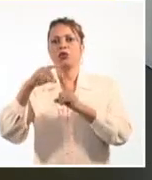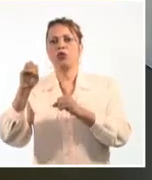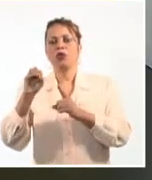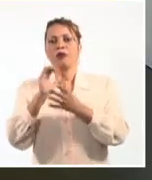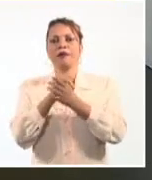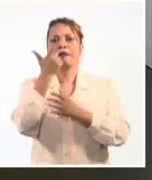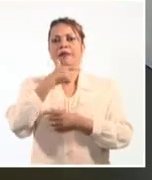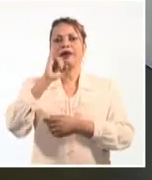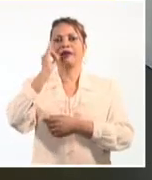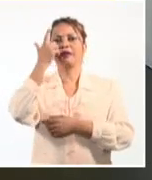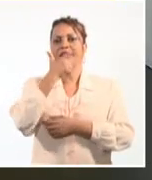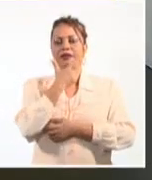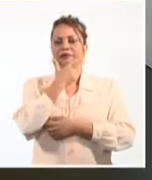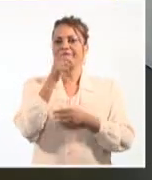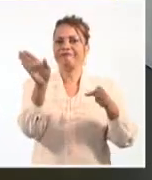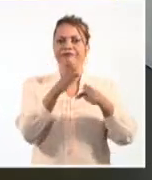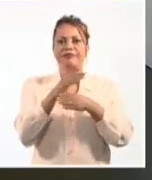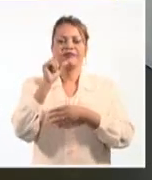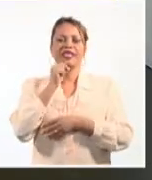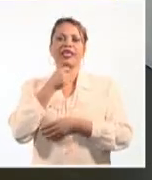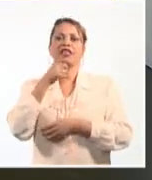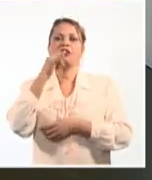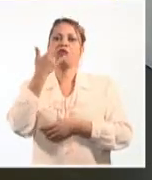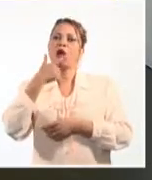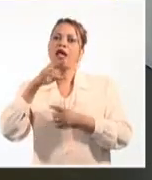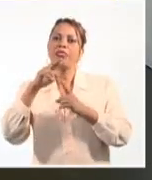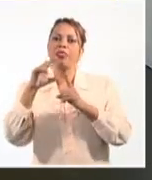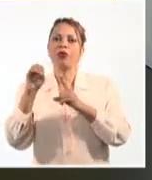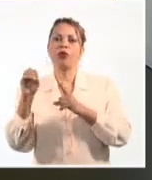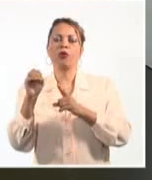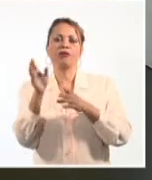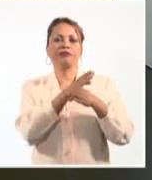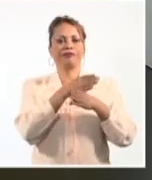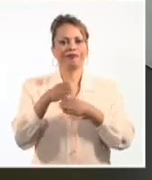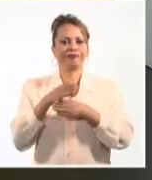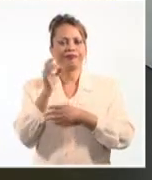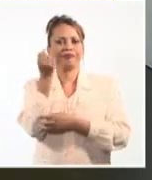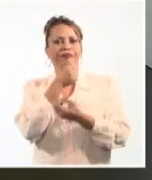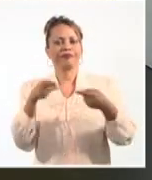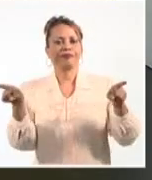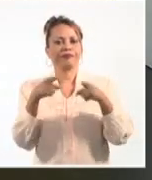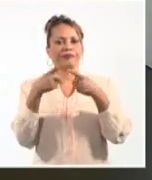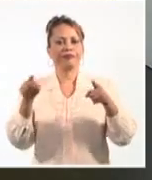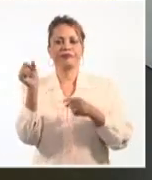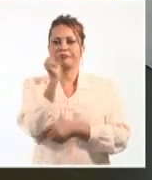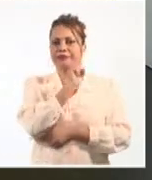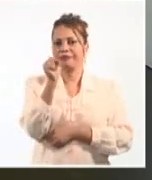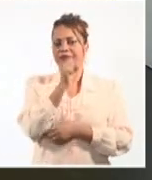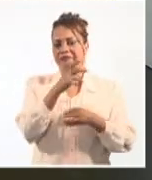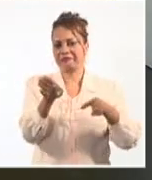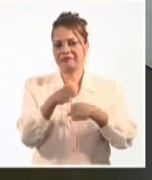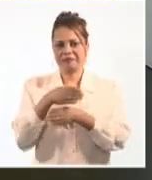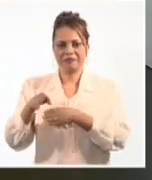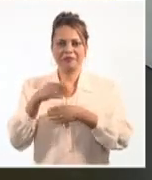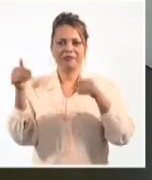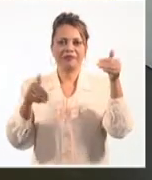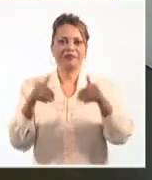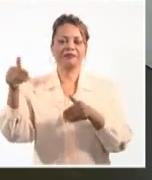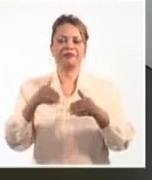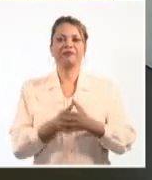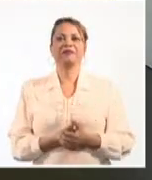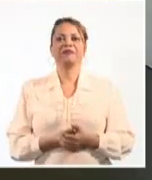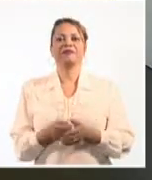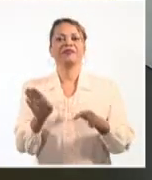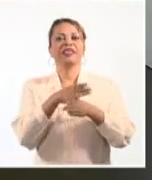Osdalgia Lesmes, Eduardo Sosa, Sergio Farías, Ivette Cepeda, Adni Garcés, entre otros. Y con